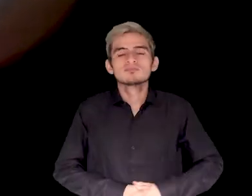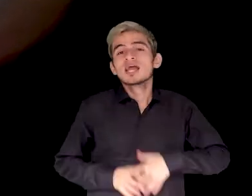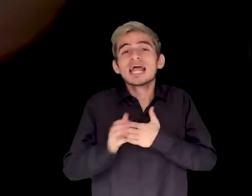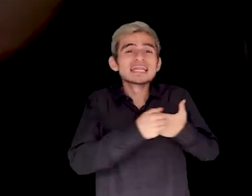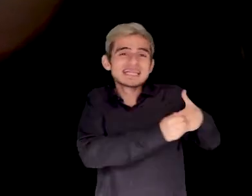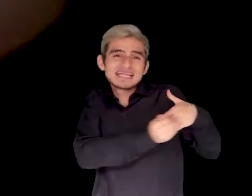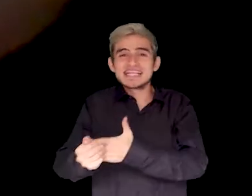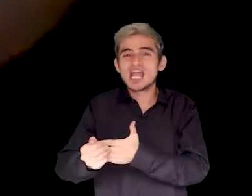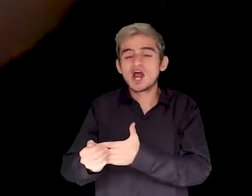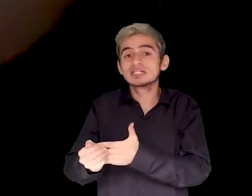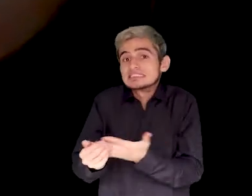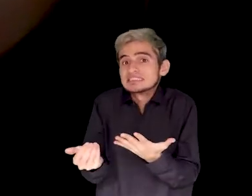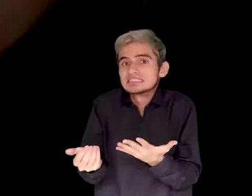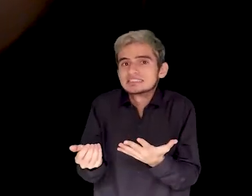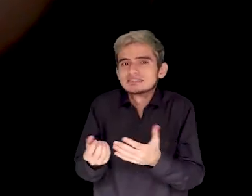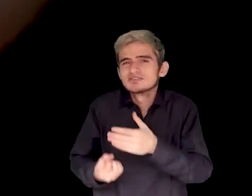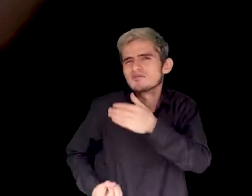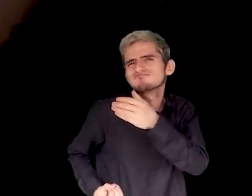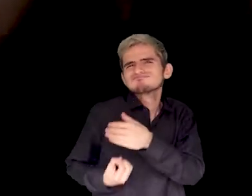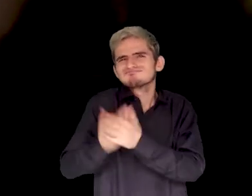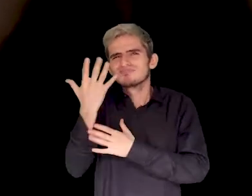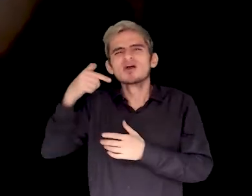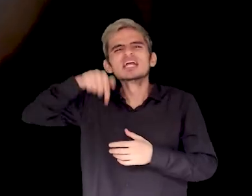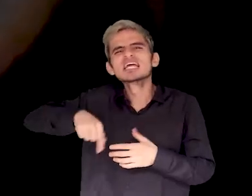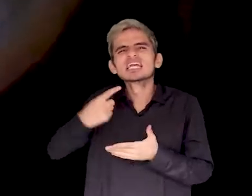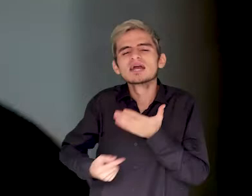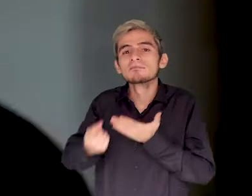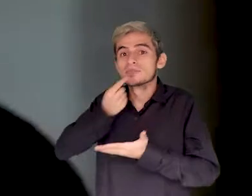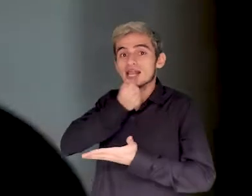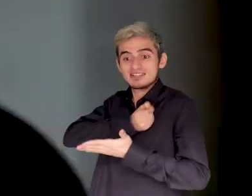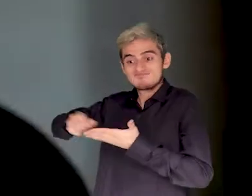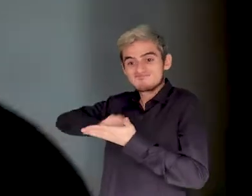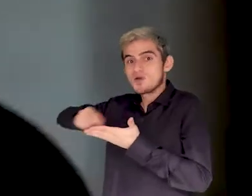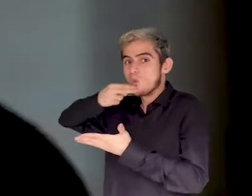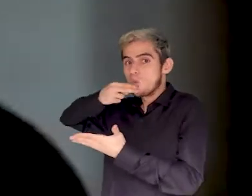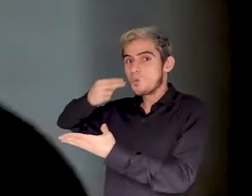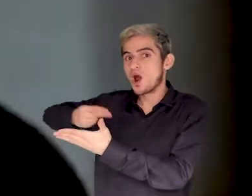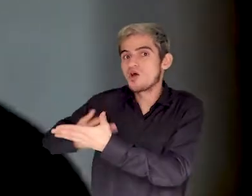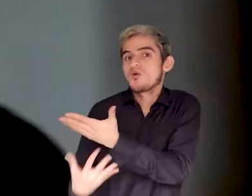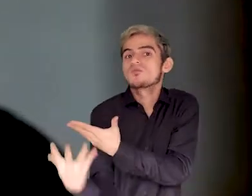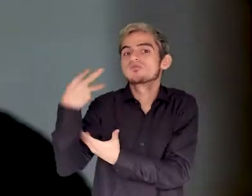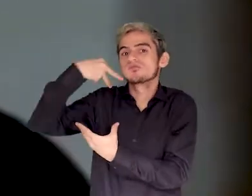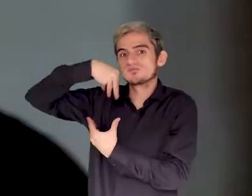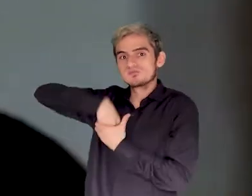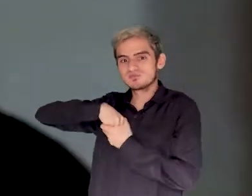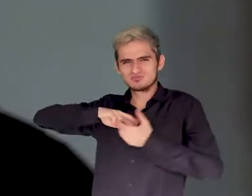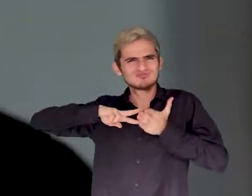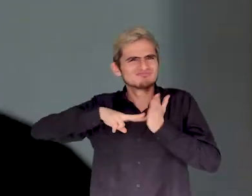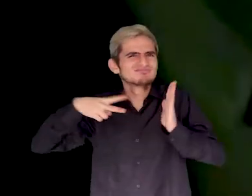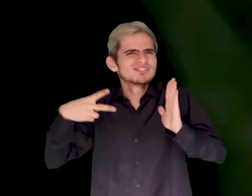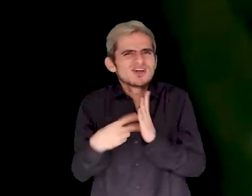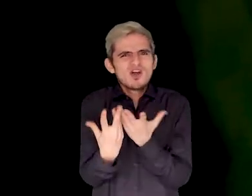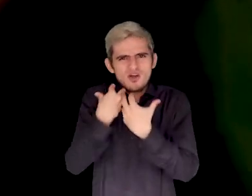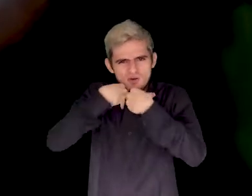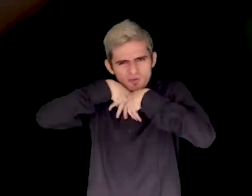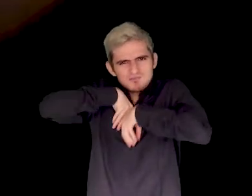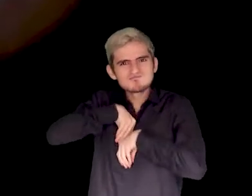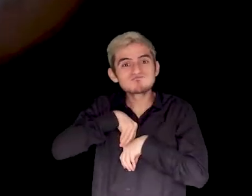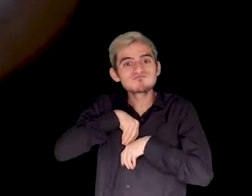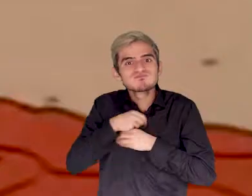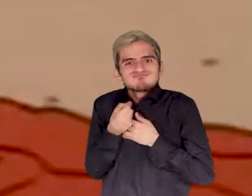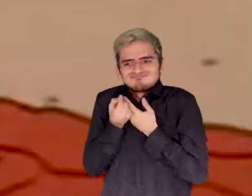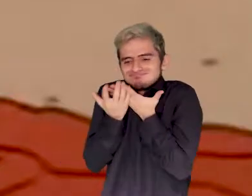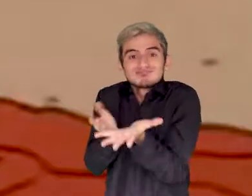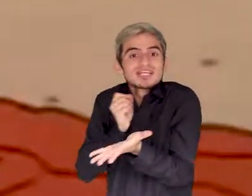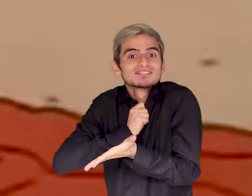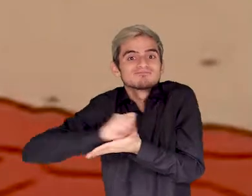El guión hace posible la realización de la narrativa. Permite al equipo técnico entrar al corazón de la historia. Define personajes,